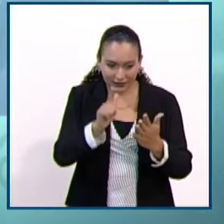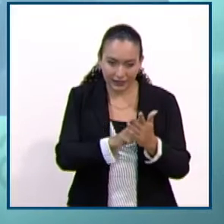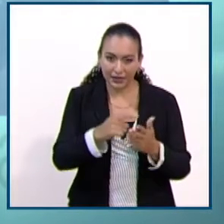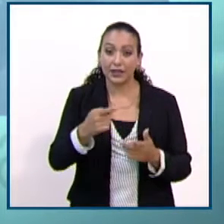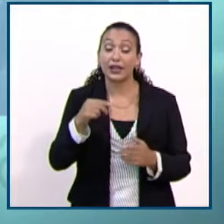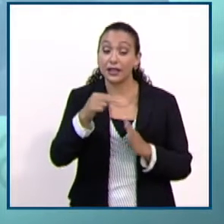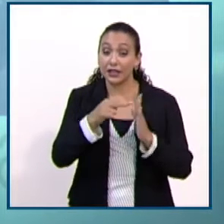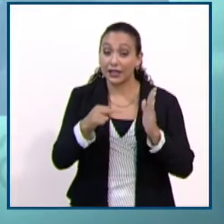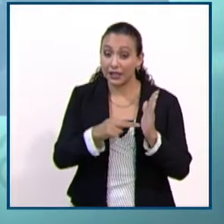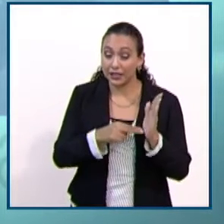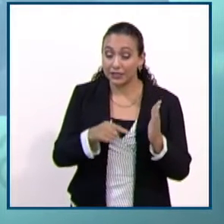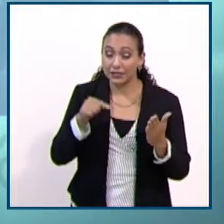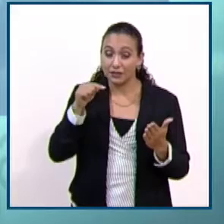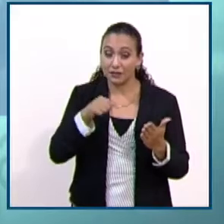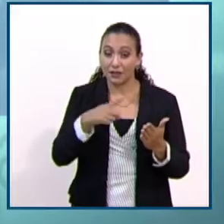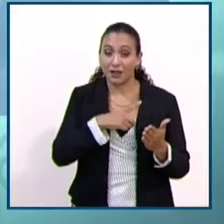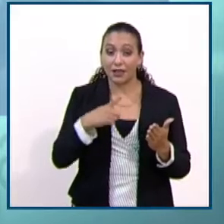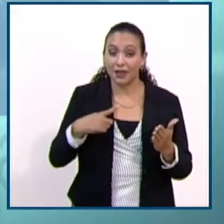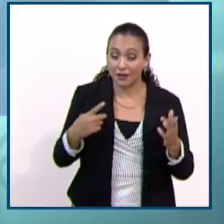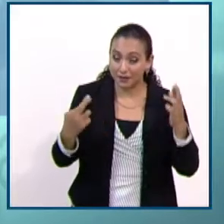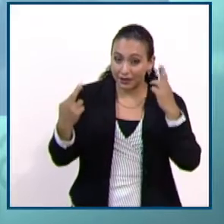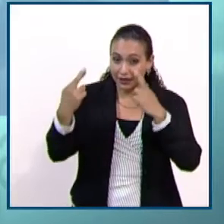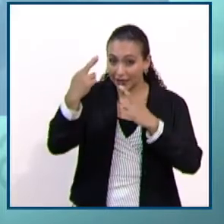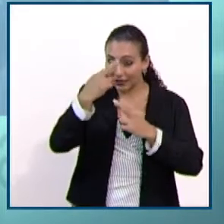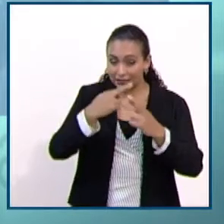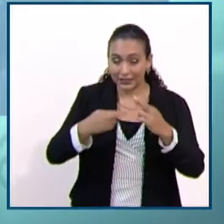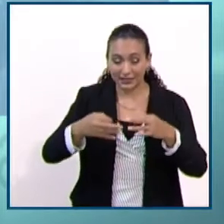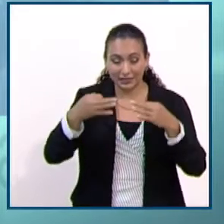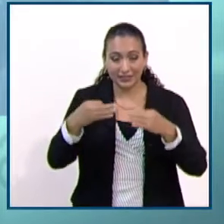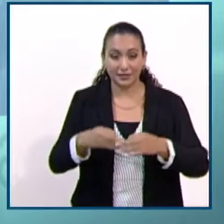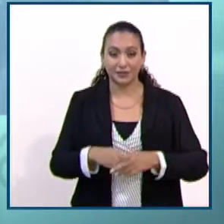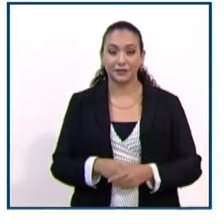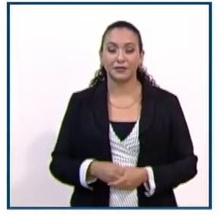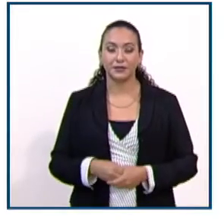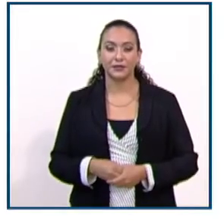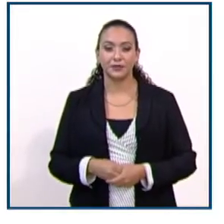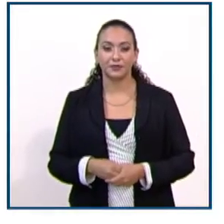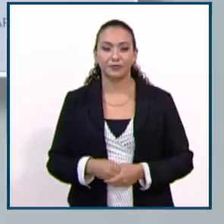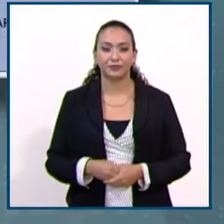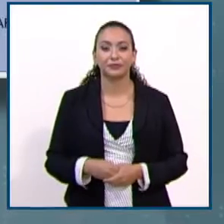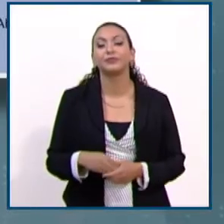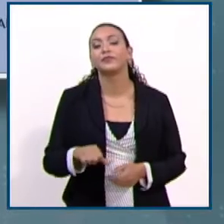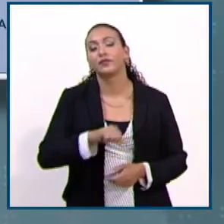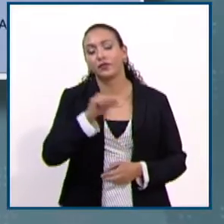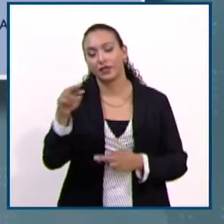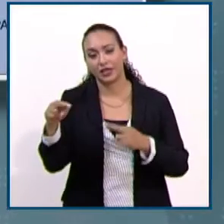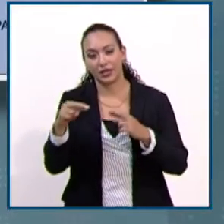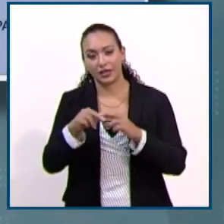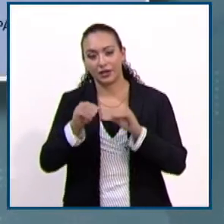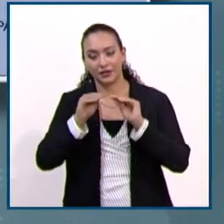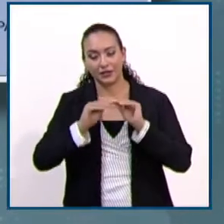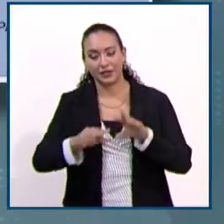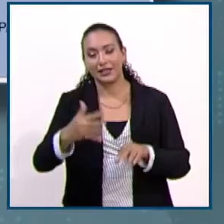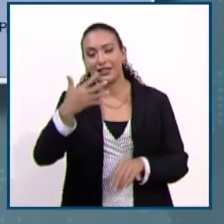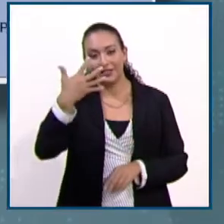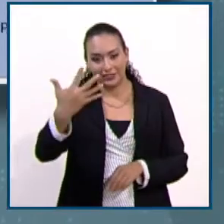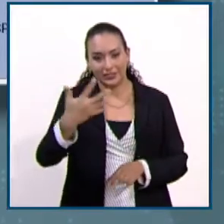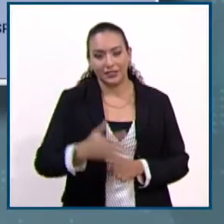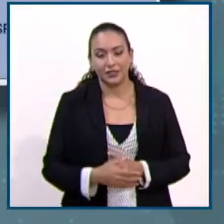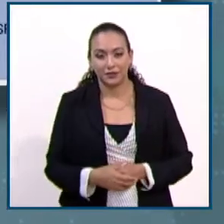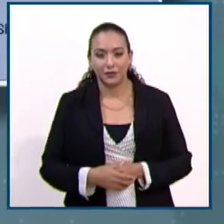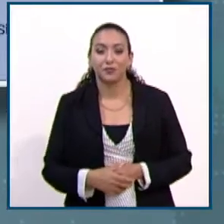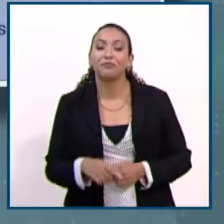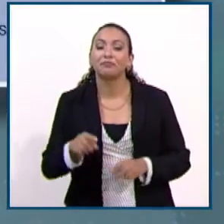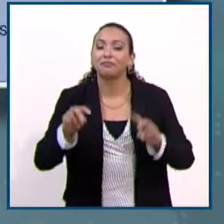norma no debe analizarse a la luz de libre competencia y concurrencia. De plenos regionales se difundieron 5 criterios que